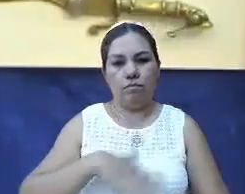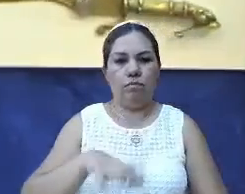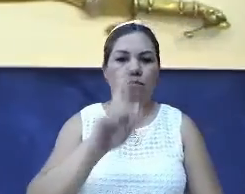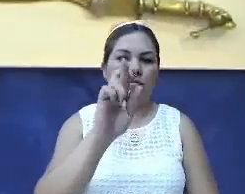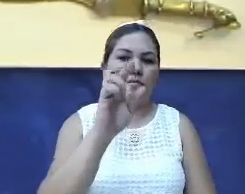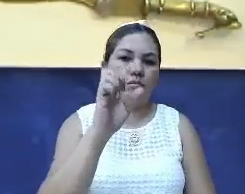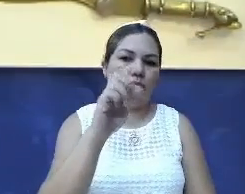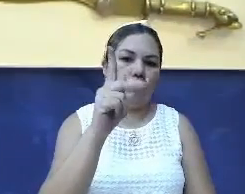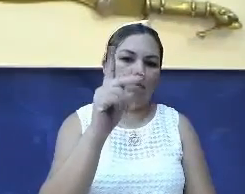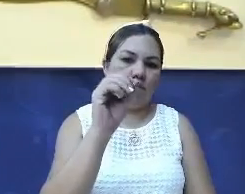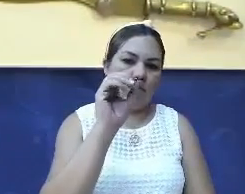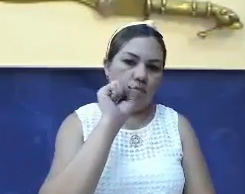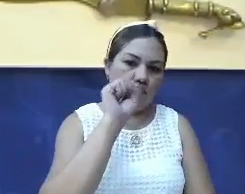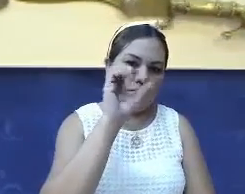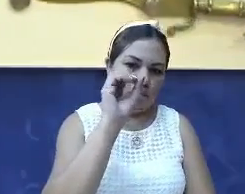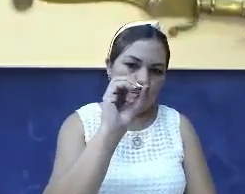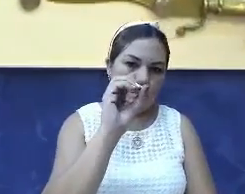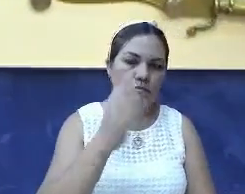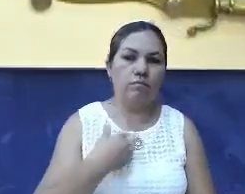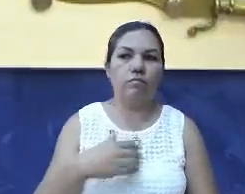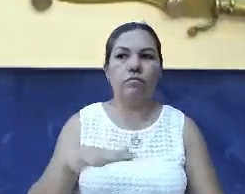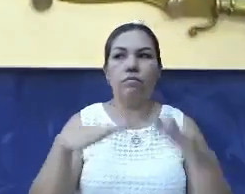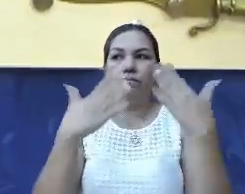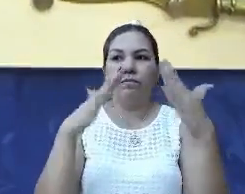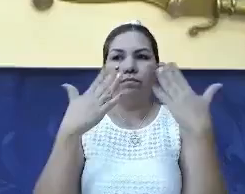¿Cuántos le aplauden?